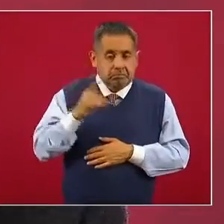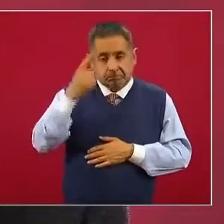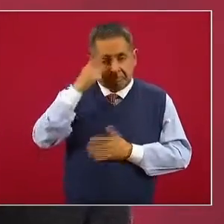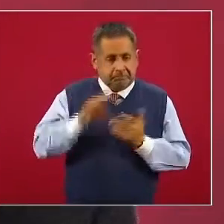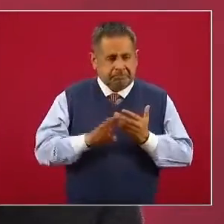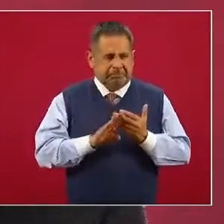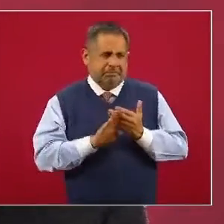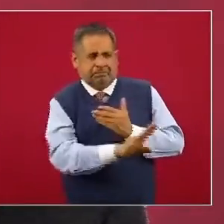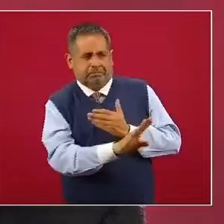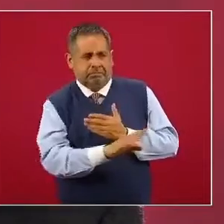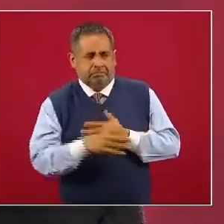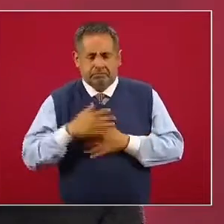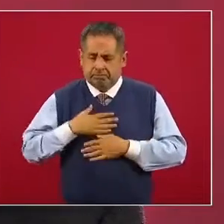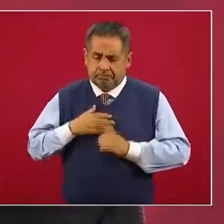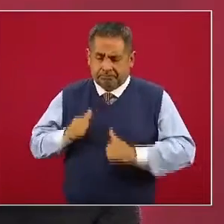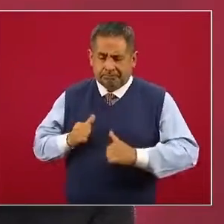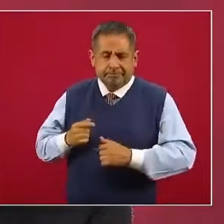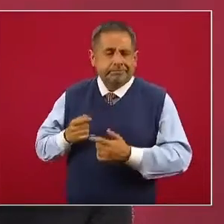inmunidad necesaria para